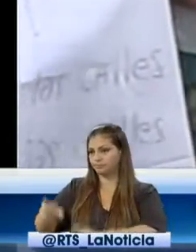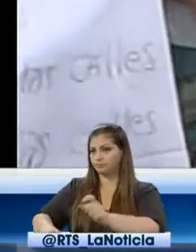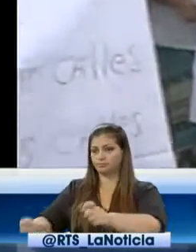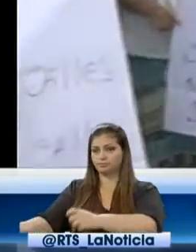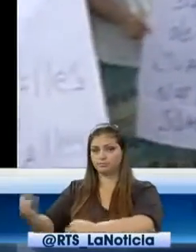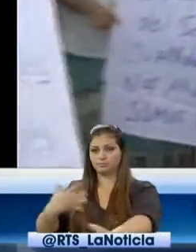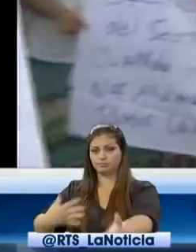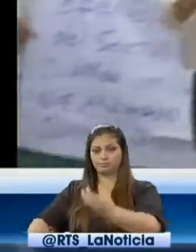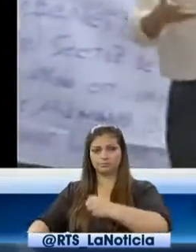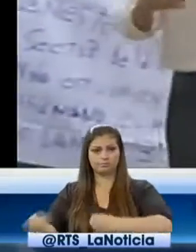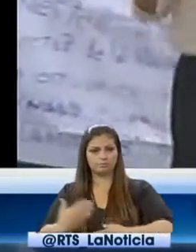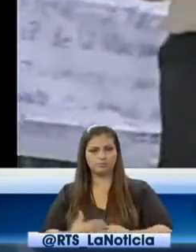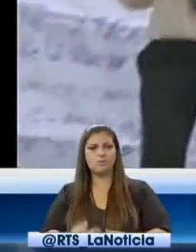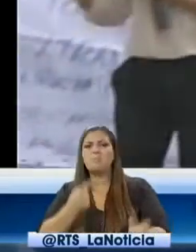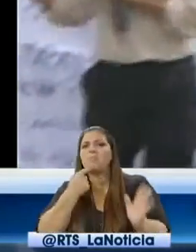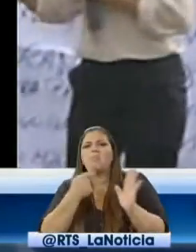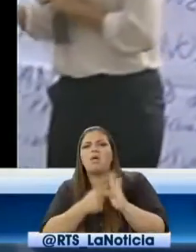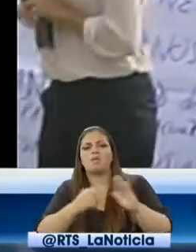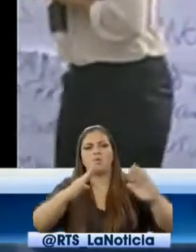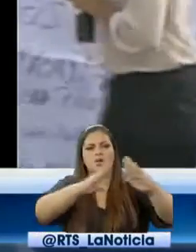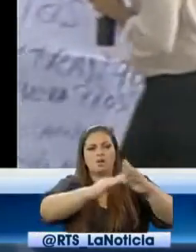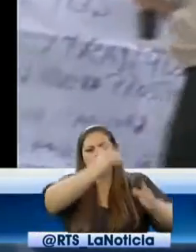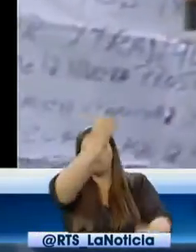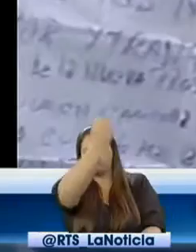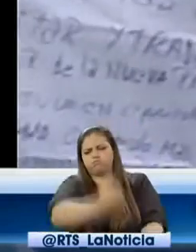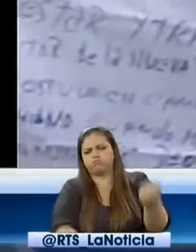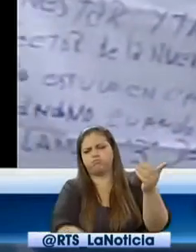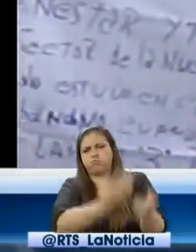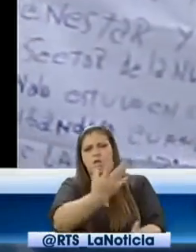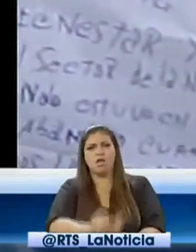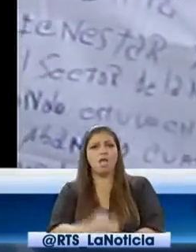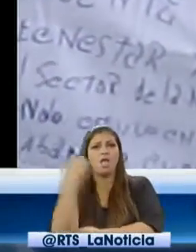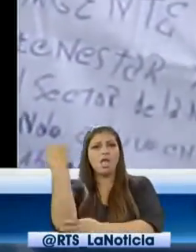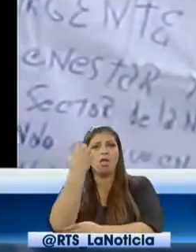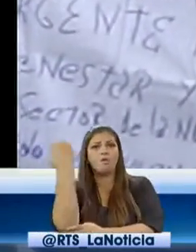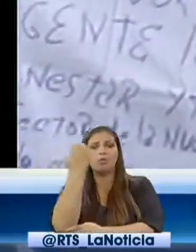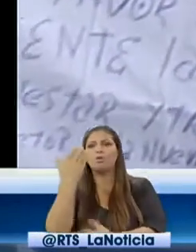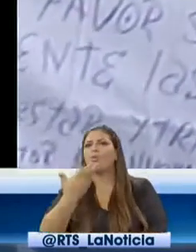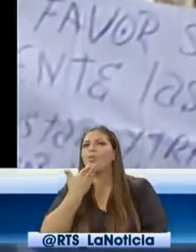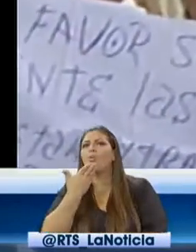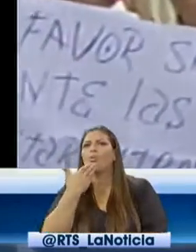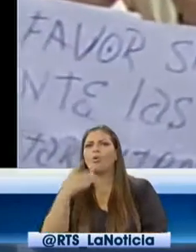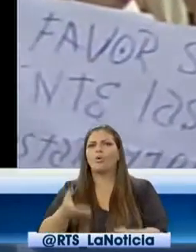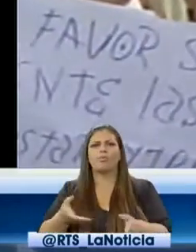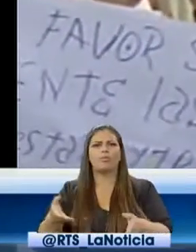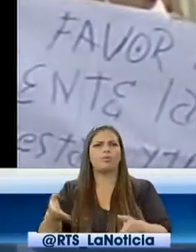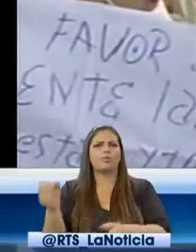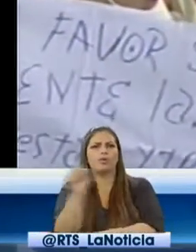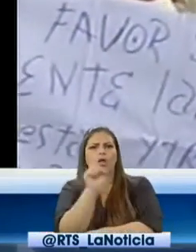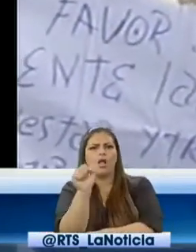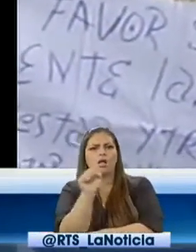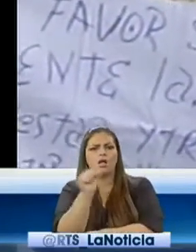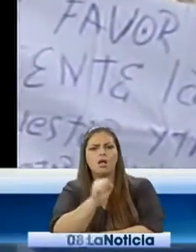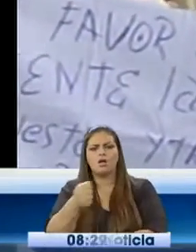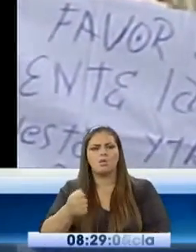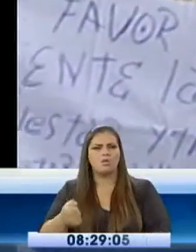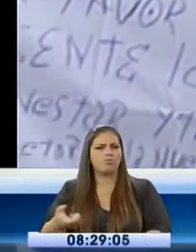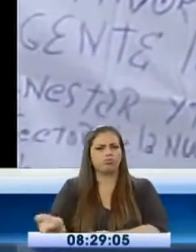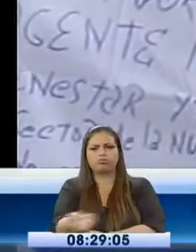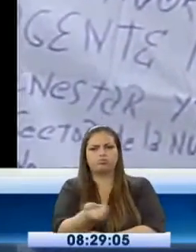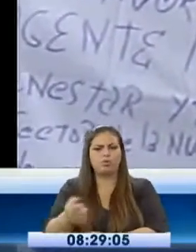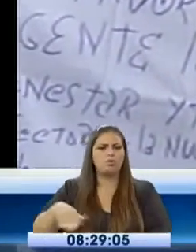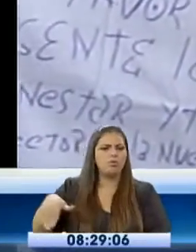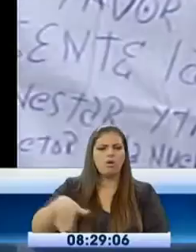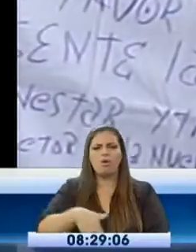temor de ellos, que en caso de un incendio, en caso de que haya alguna emergencia, las ambulancias, los carros de las entidades de emergencia no